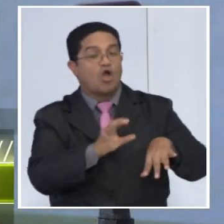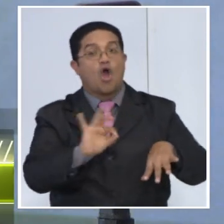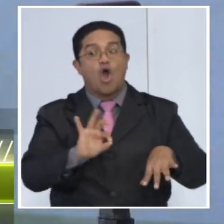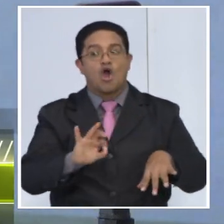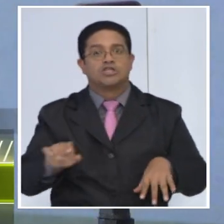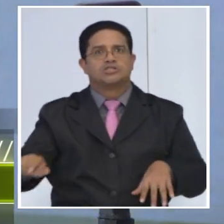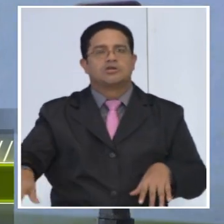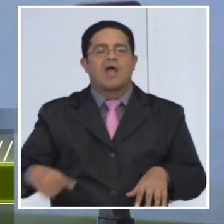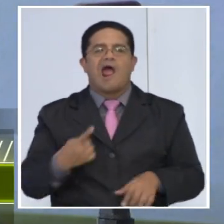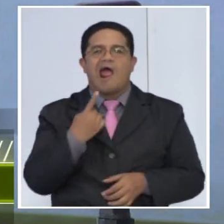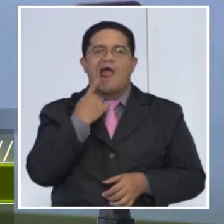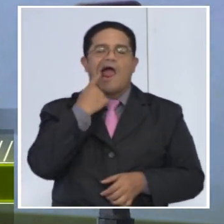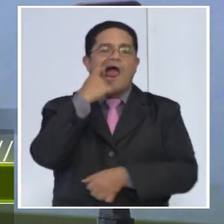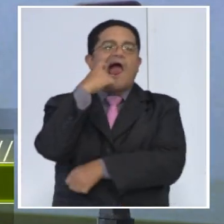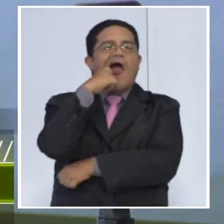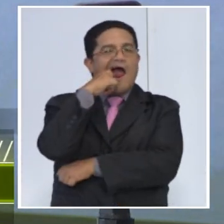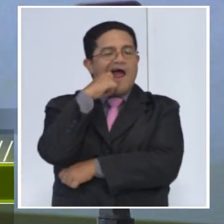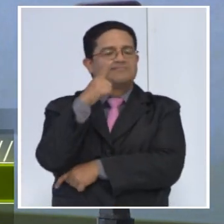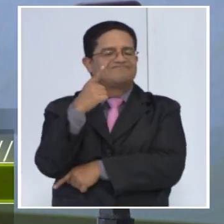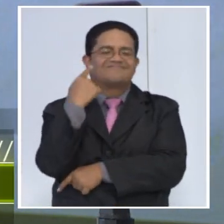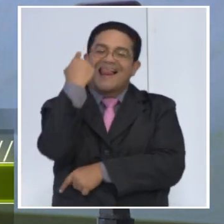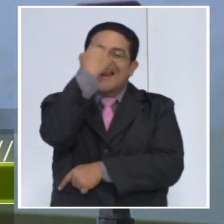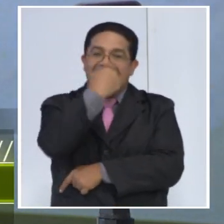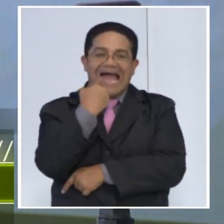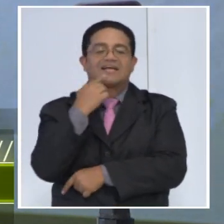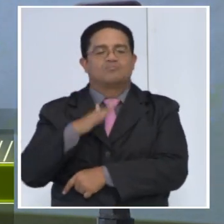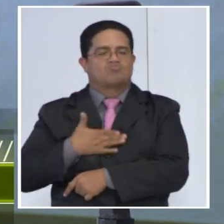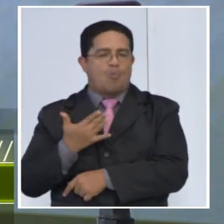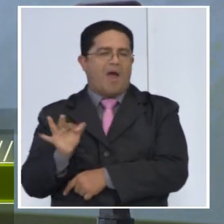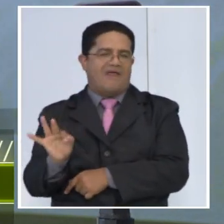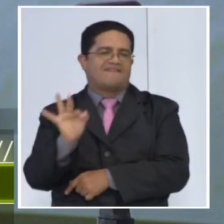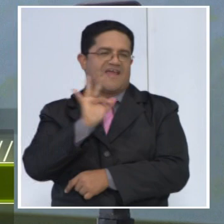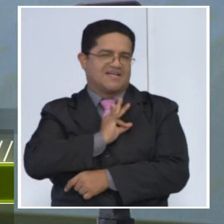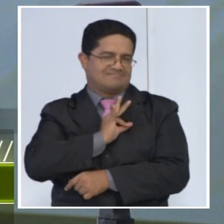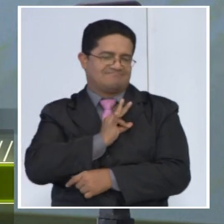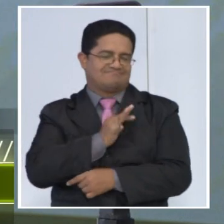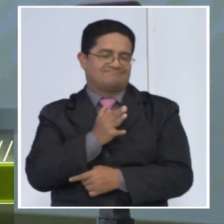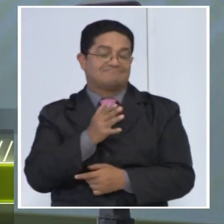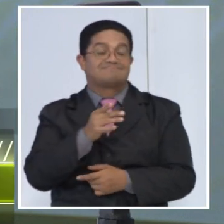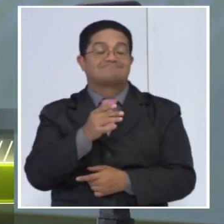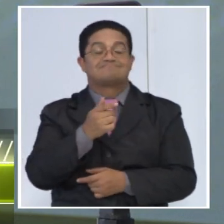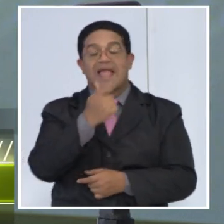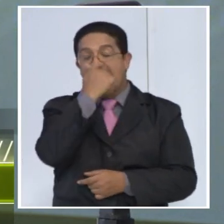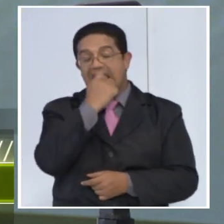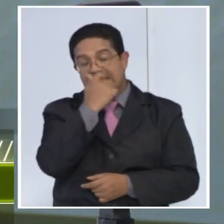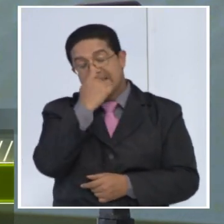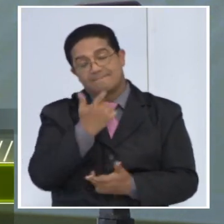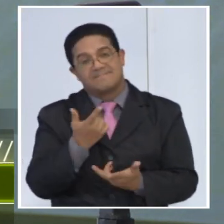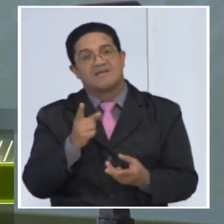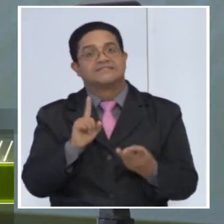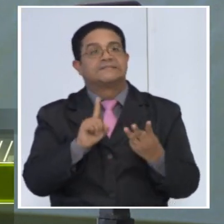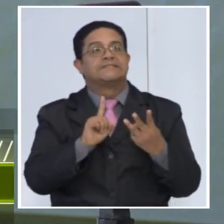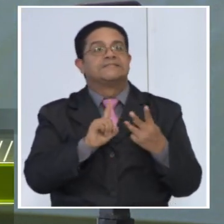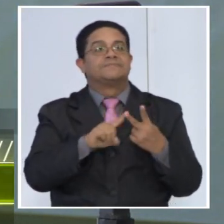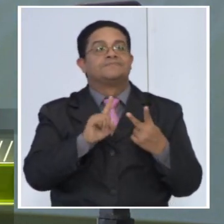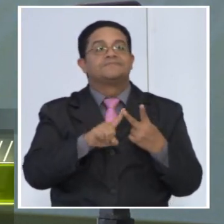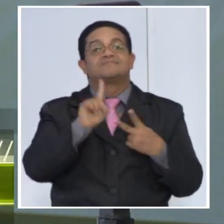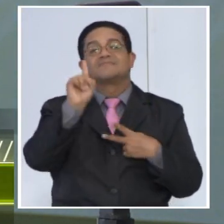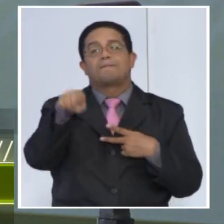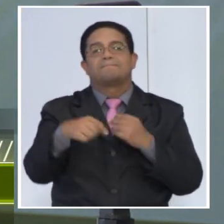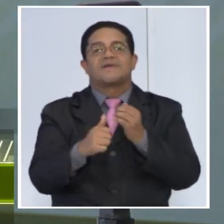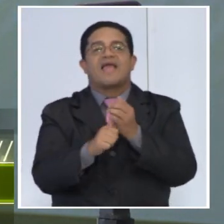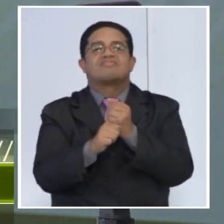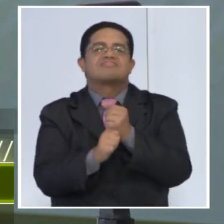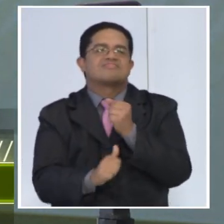manos a la cara y podría transmitirse influenza. Y hablando de diarreas,